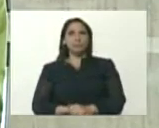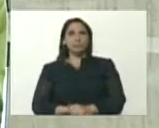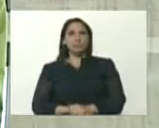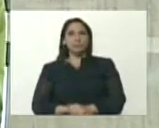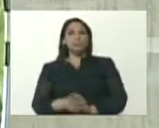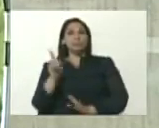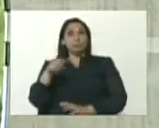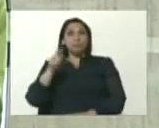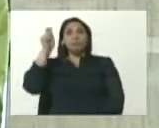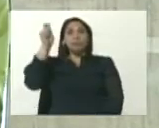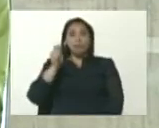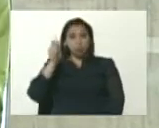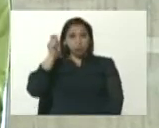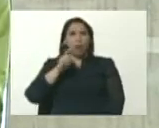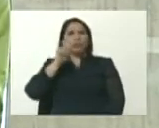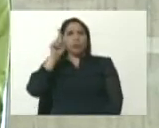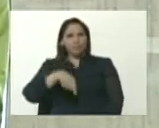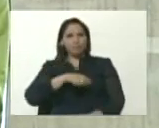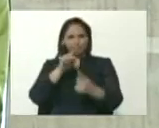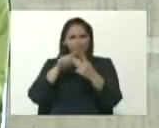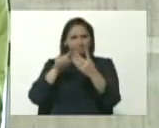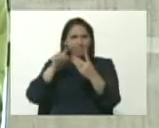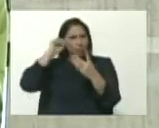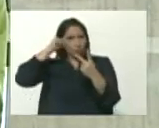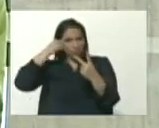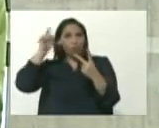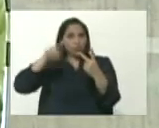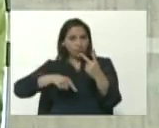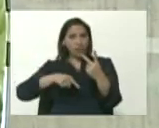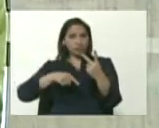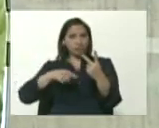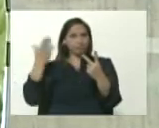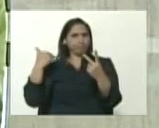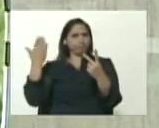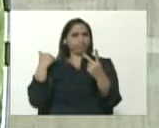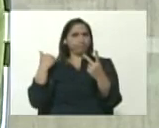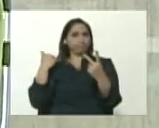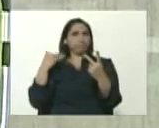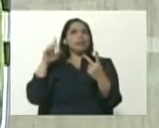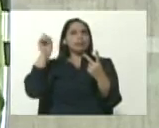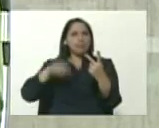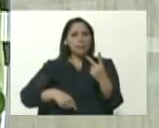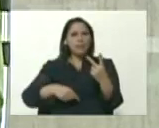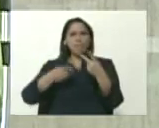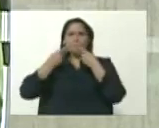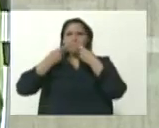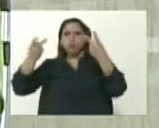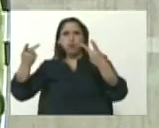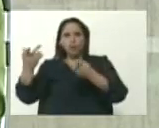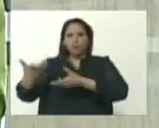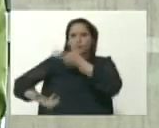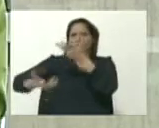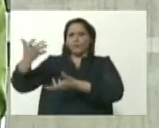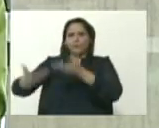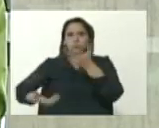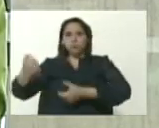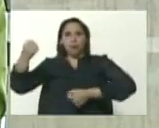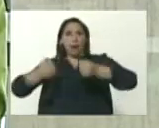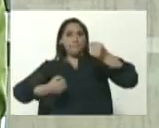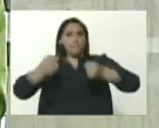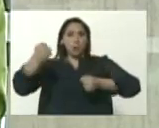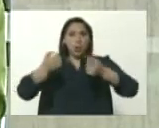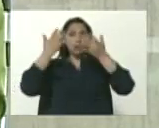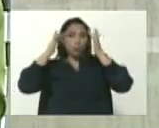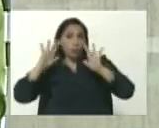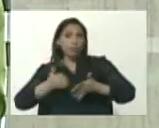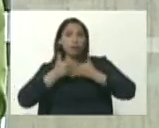de un diputado. Recuérdalo. Recuerda el escándalo de la quema de los camiones, de la